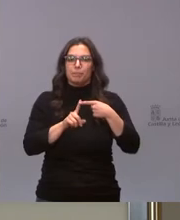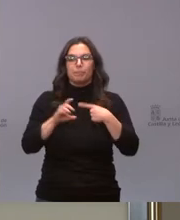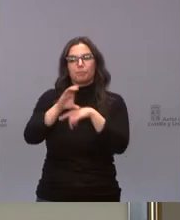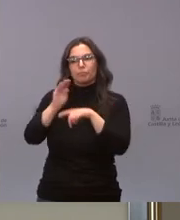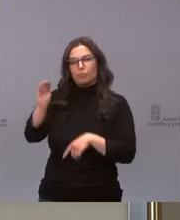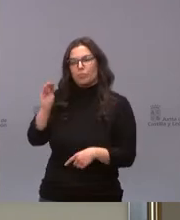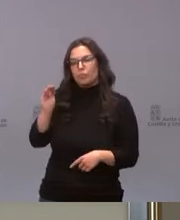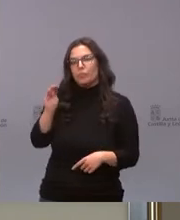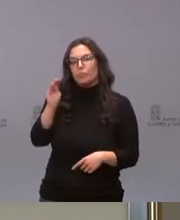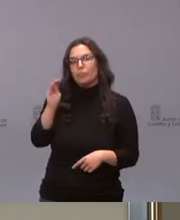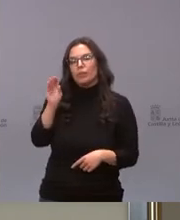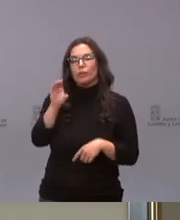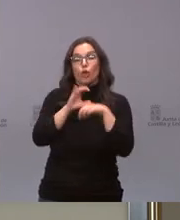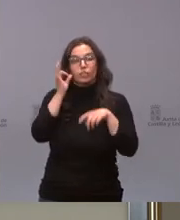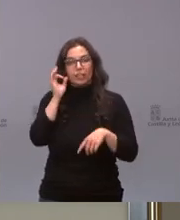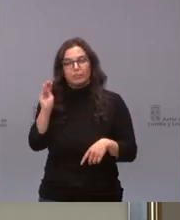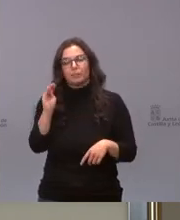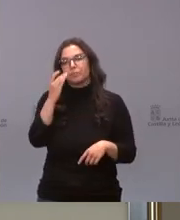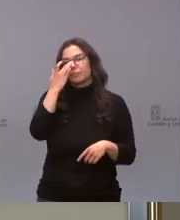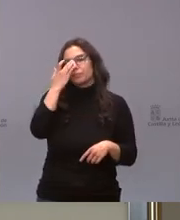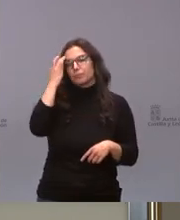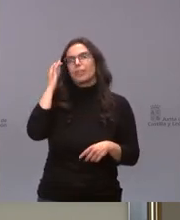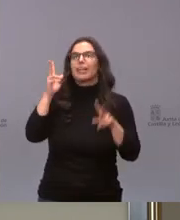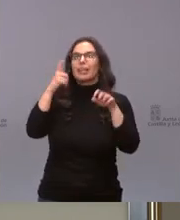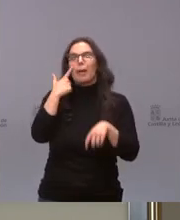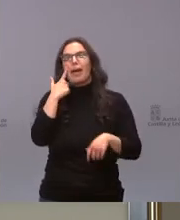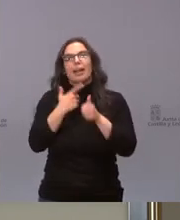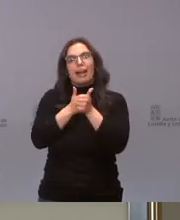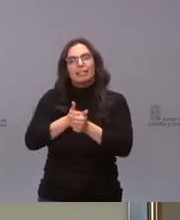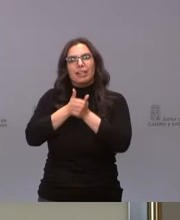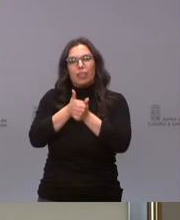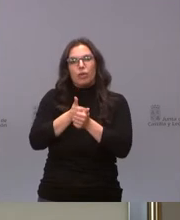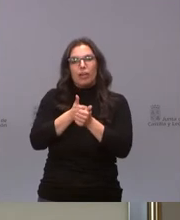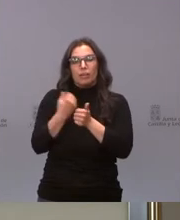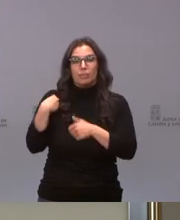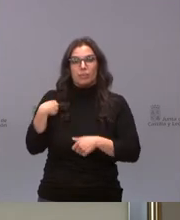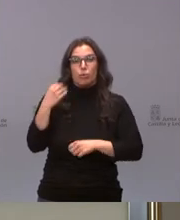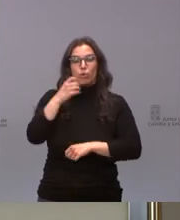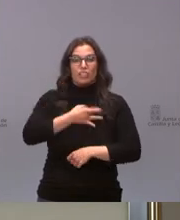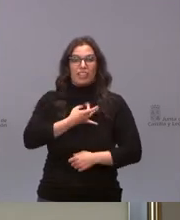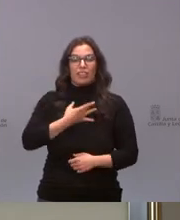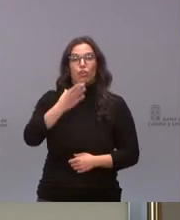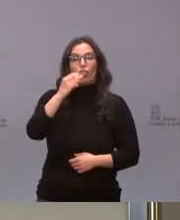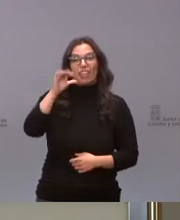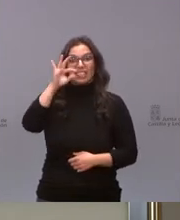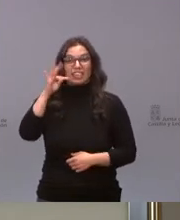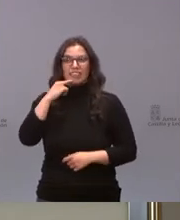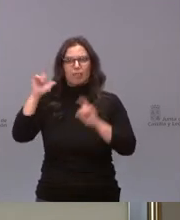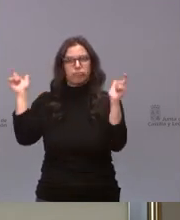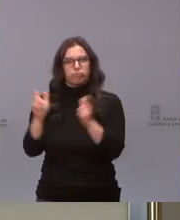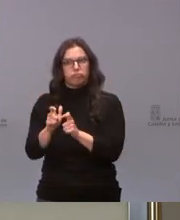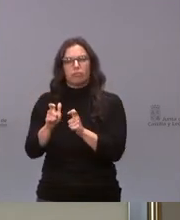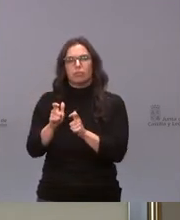consejera, ¿qué es lo que está pasando con los rastreadores, tal y como ha denunciado CESIF, que se han visto reducidos, hablaban de ellos